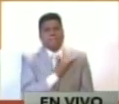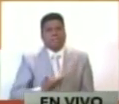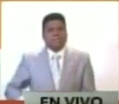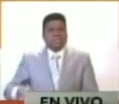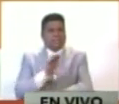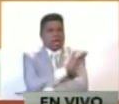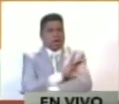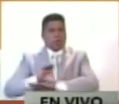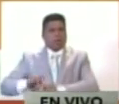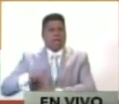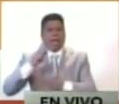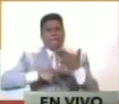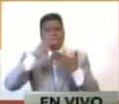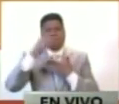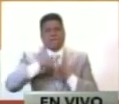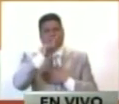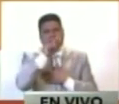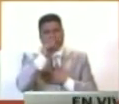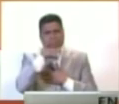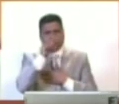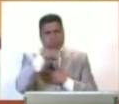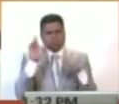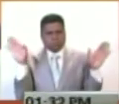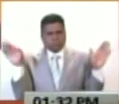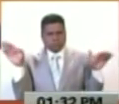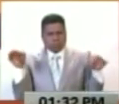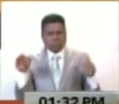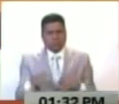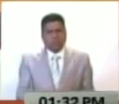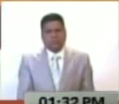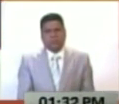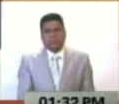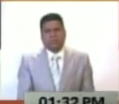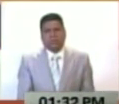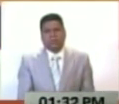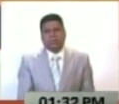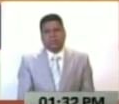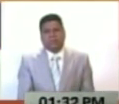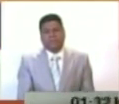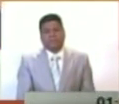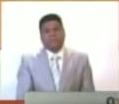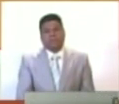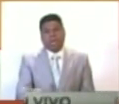para nuestra región. Y nosotros hemos denunciado la acción de esta triple alianza.